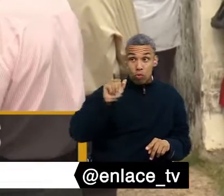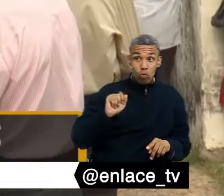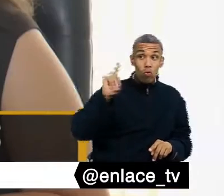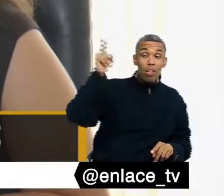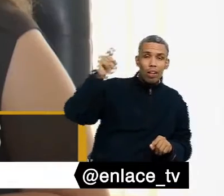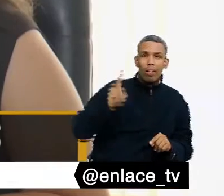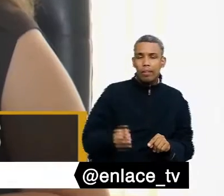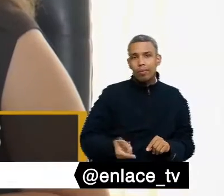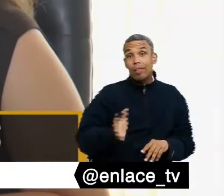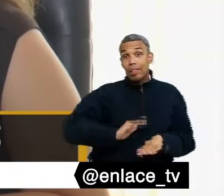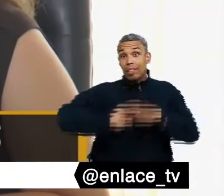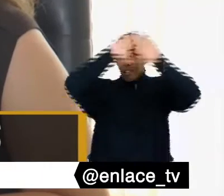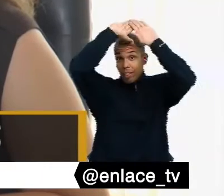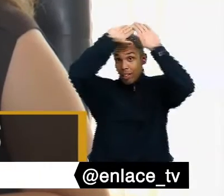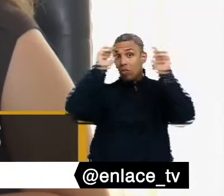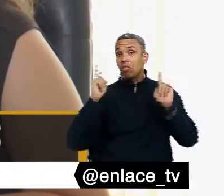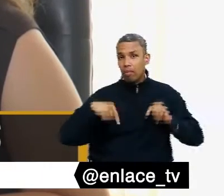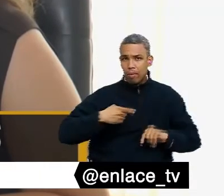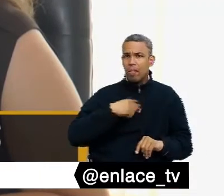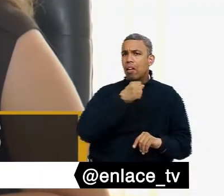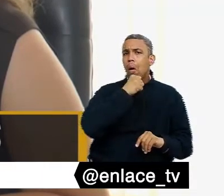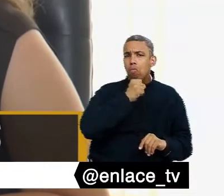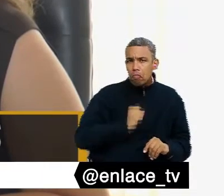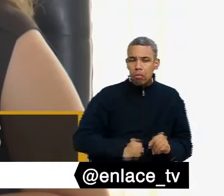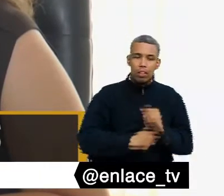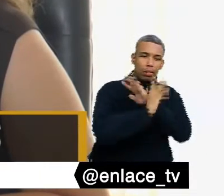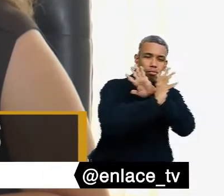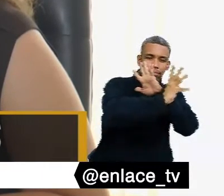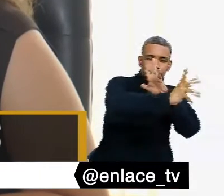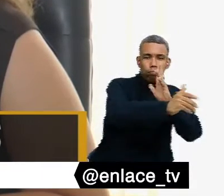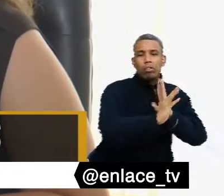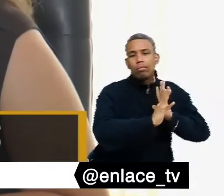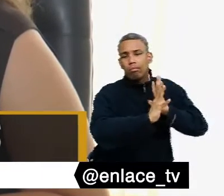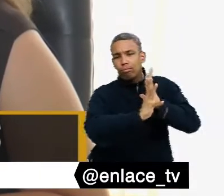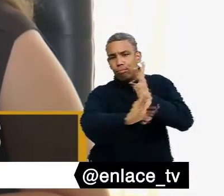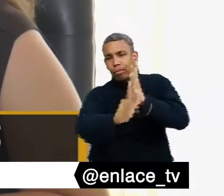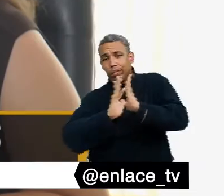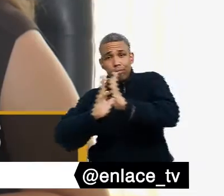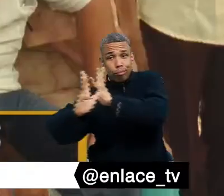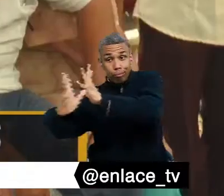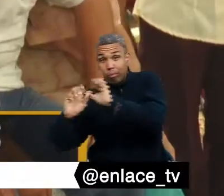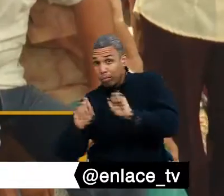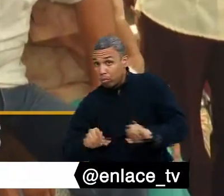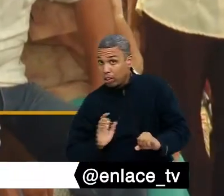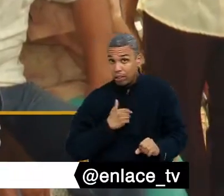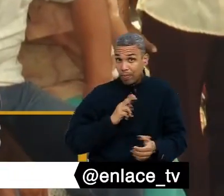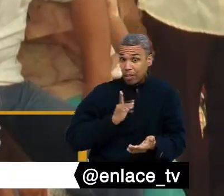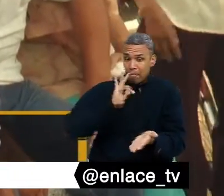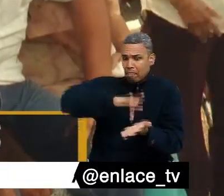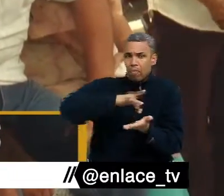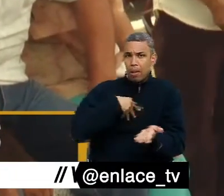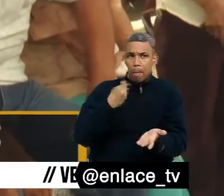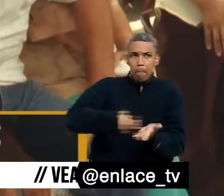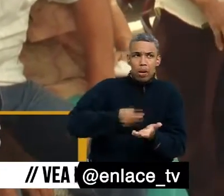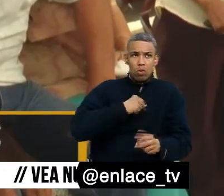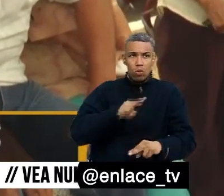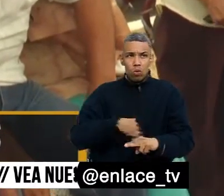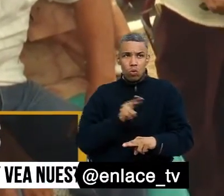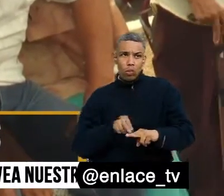y pues la invitación es a que todos los abuelos hagan en condiciones normales su cobro. El pago se entregará a los adultos